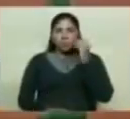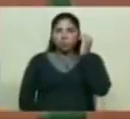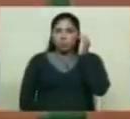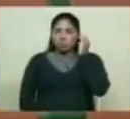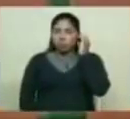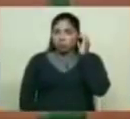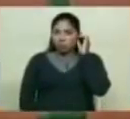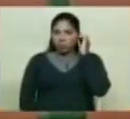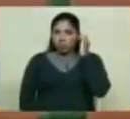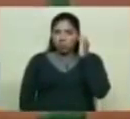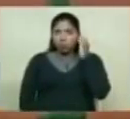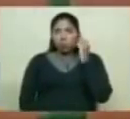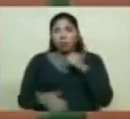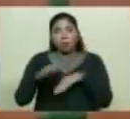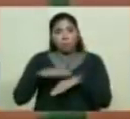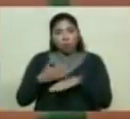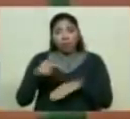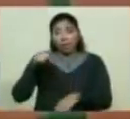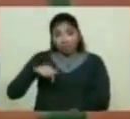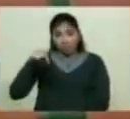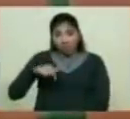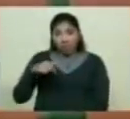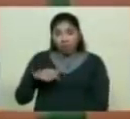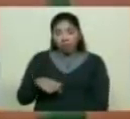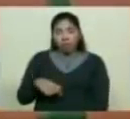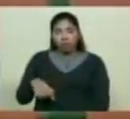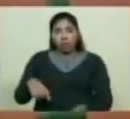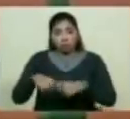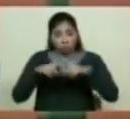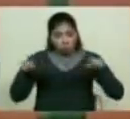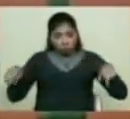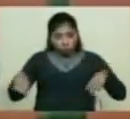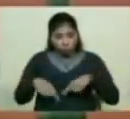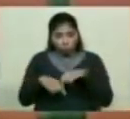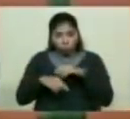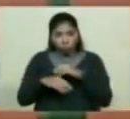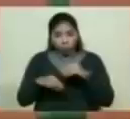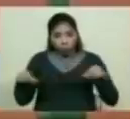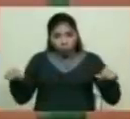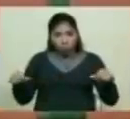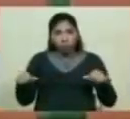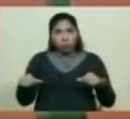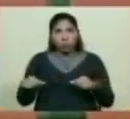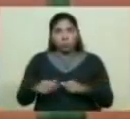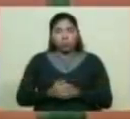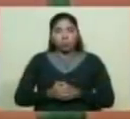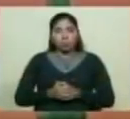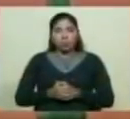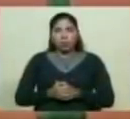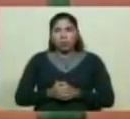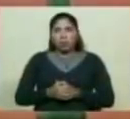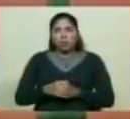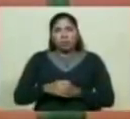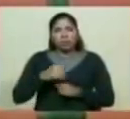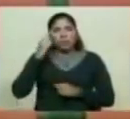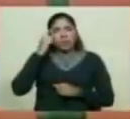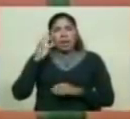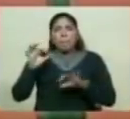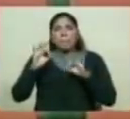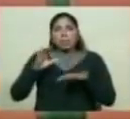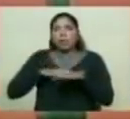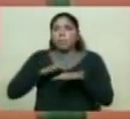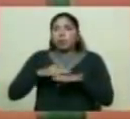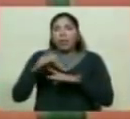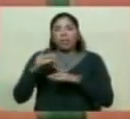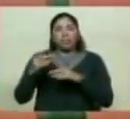porque angostura marca un punto de inflexión en la lucha por la independencia por la soberanía